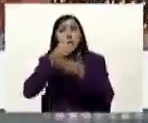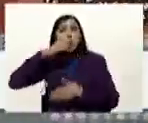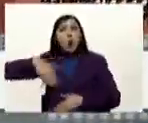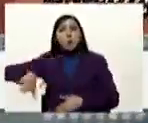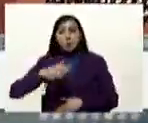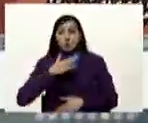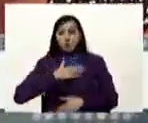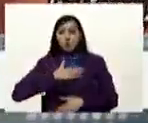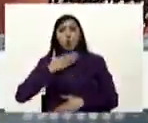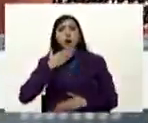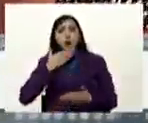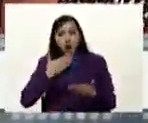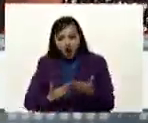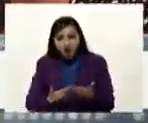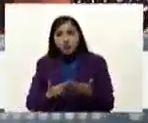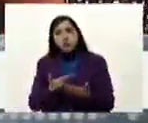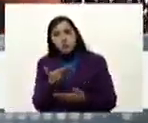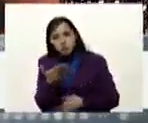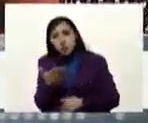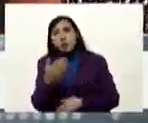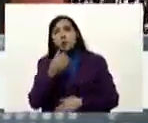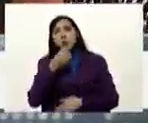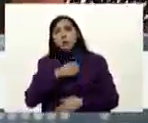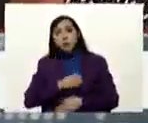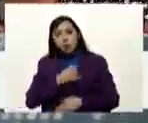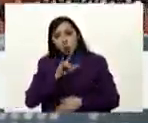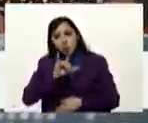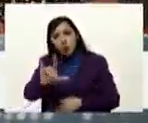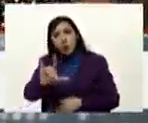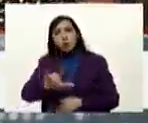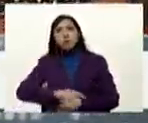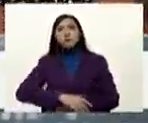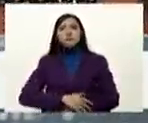estoy agradecida de usted y lo quiero mucho.